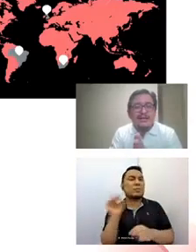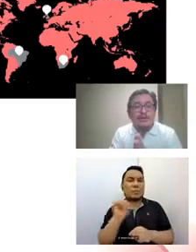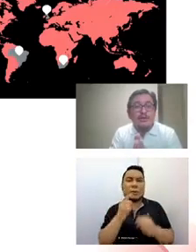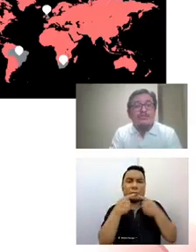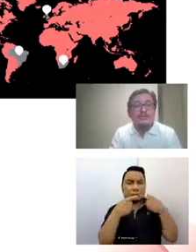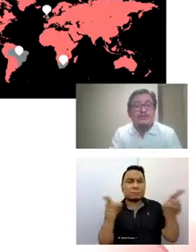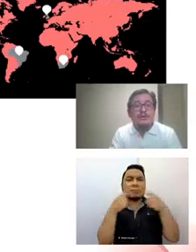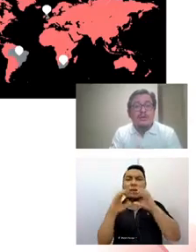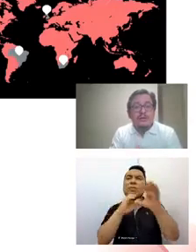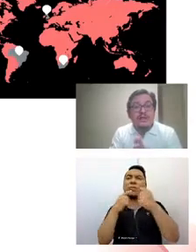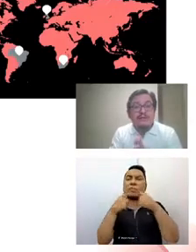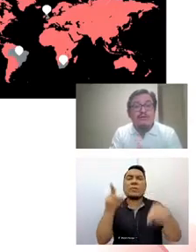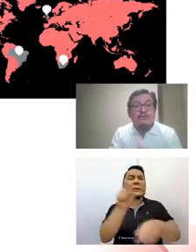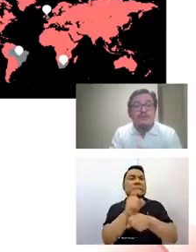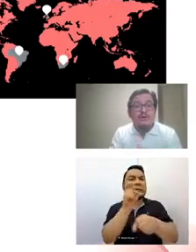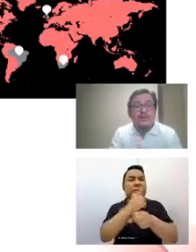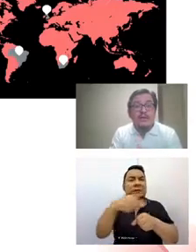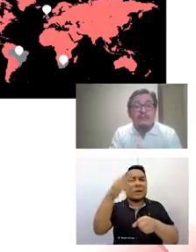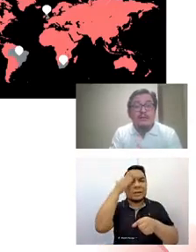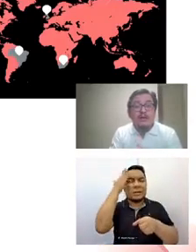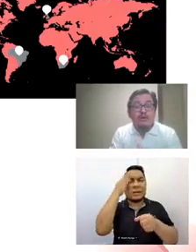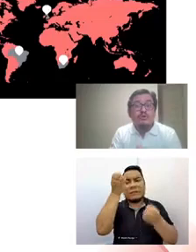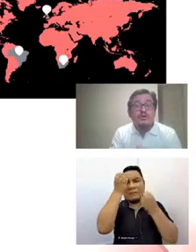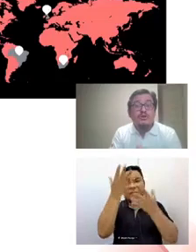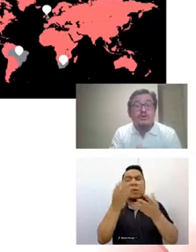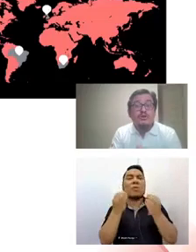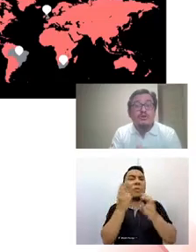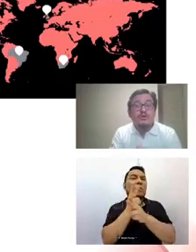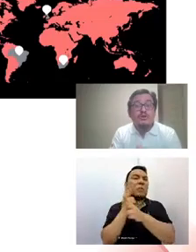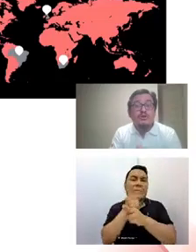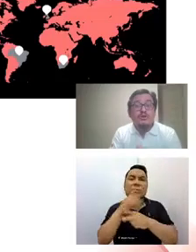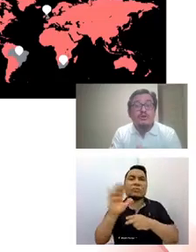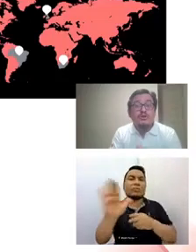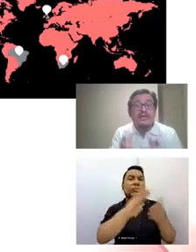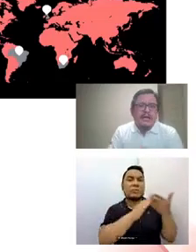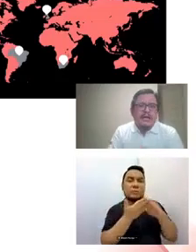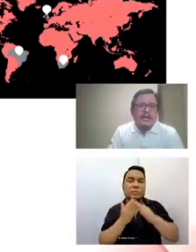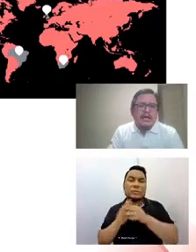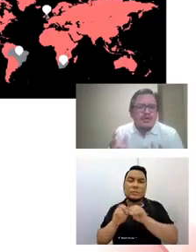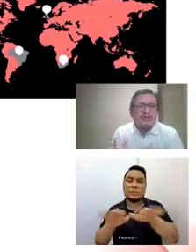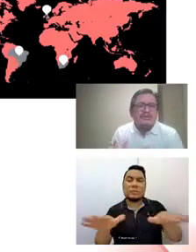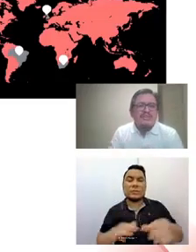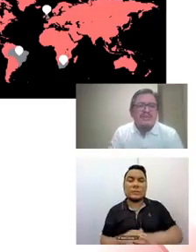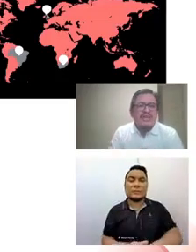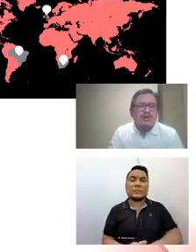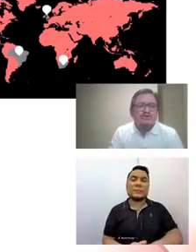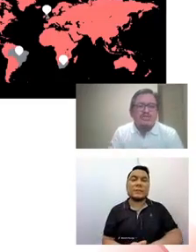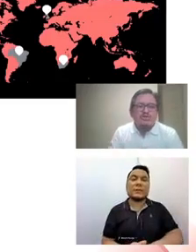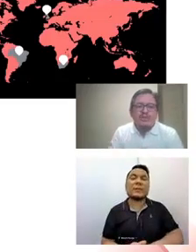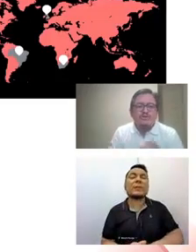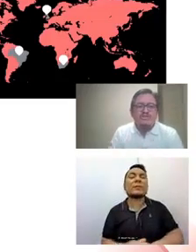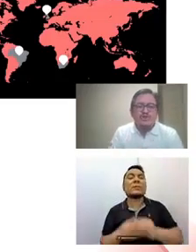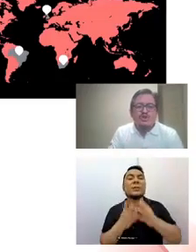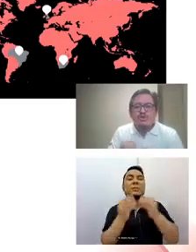de la educación, de la información en la comunidad en